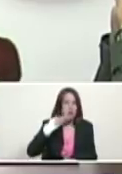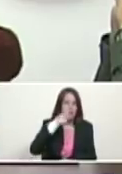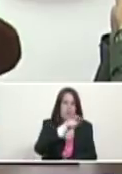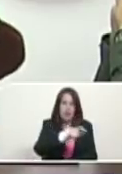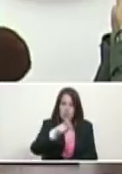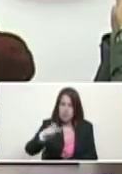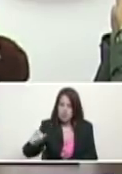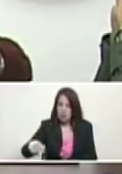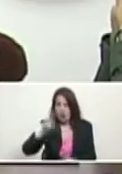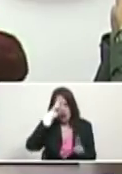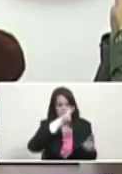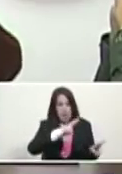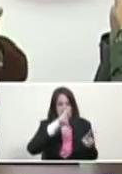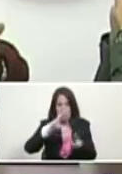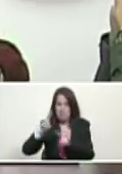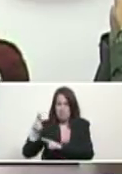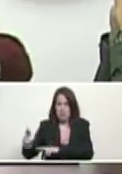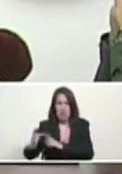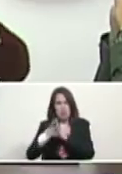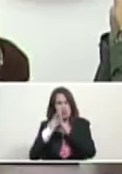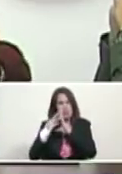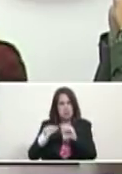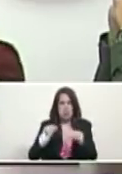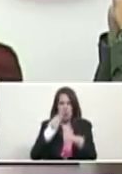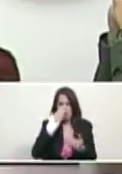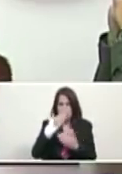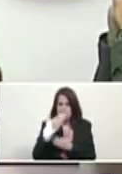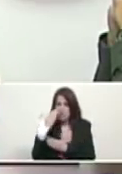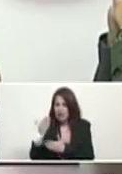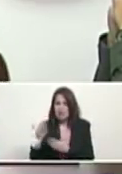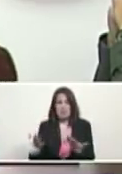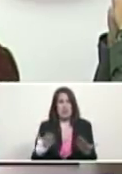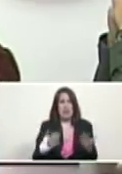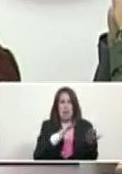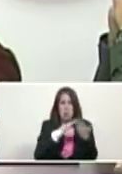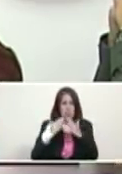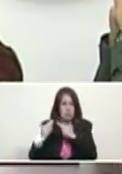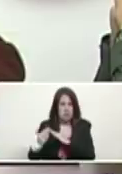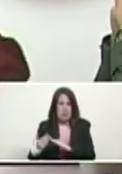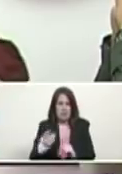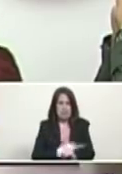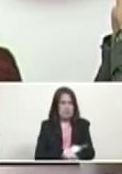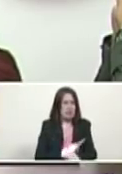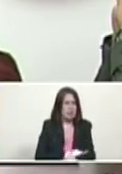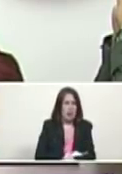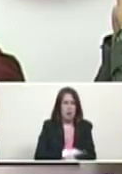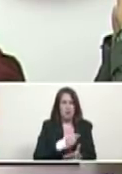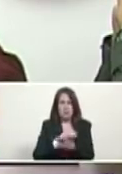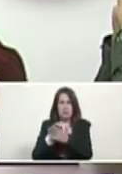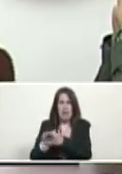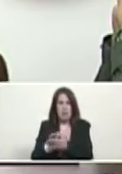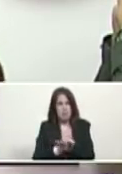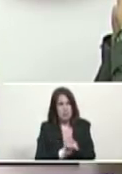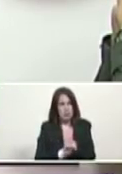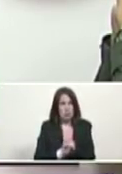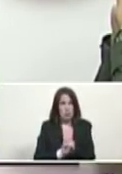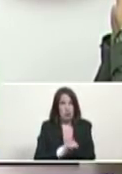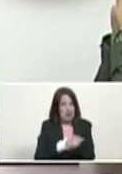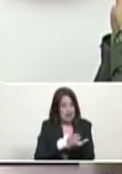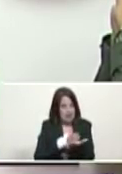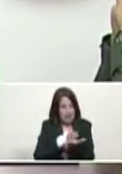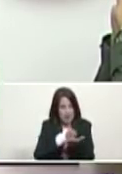el respeto entre los venezolanos, entre vecinos, entre comunidades, entre hermanos, entre compatriotas. Ese es el